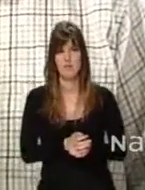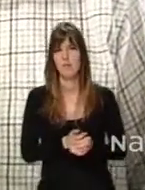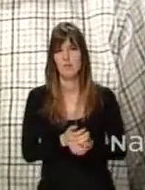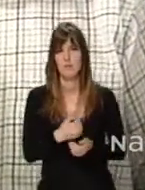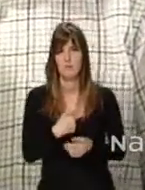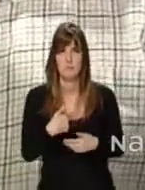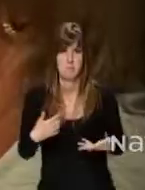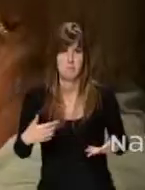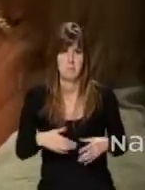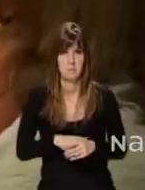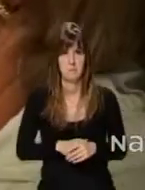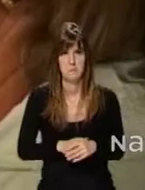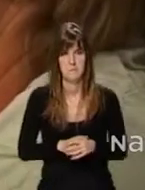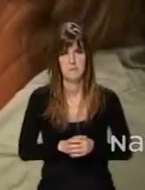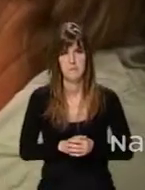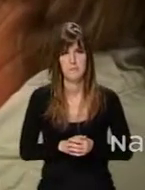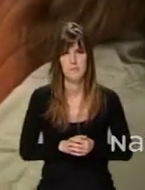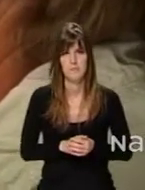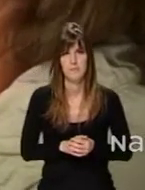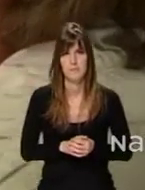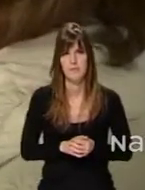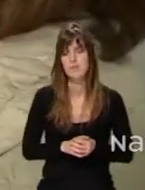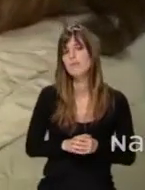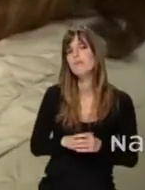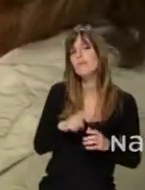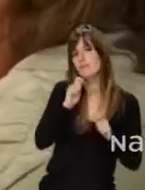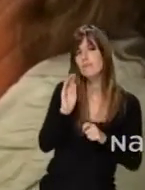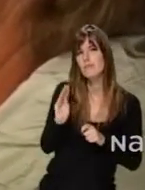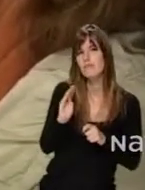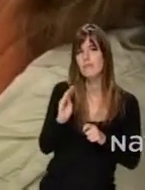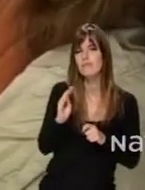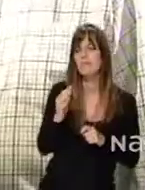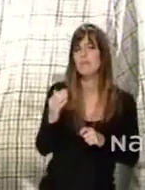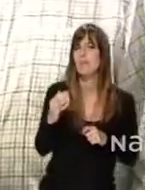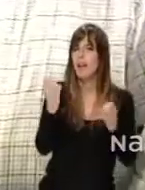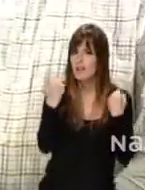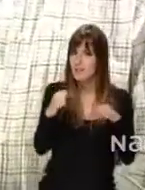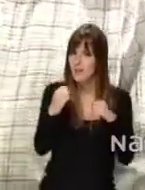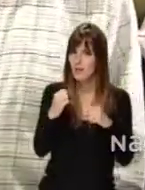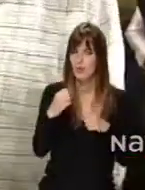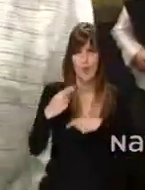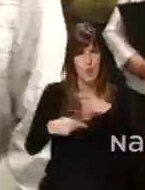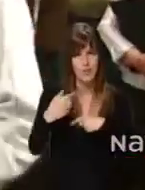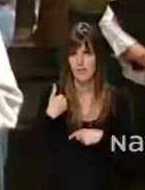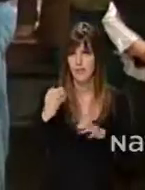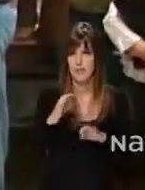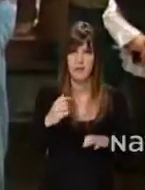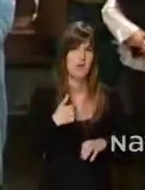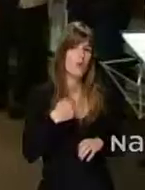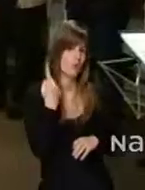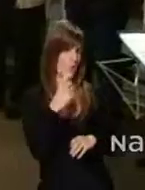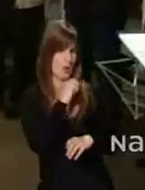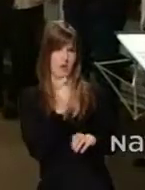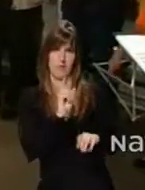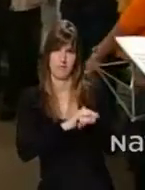merienda. No se podía pasar. Y a un ensayo con Ana tampoco. Ya me voy, Ana, ya me voy, ya me voy. Solo no canto yo.